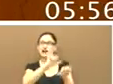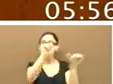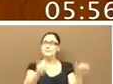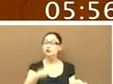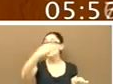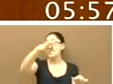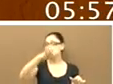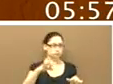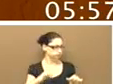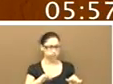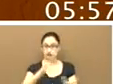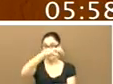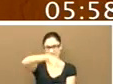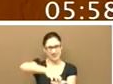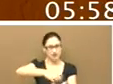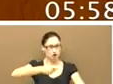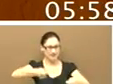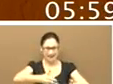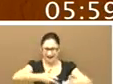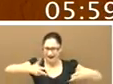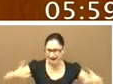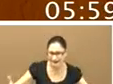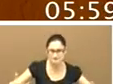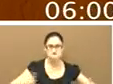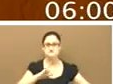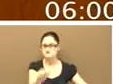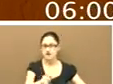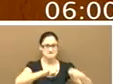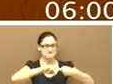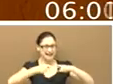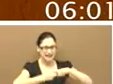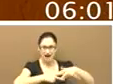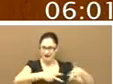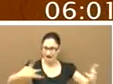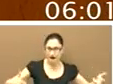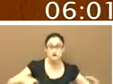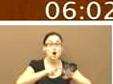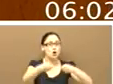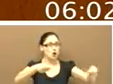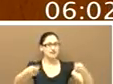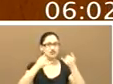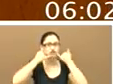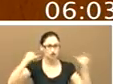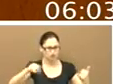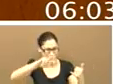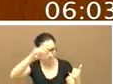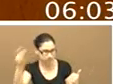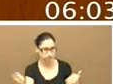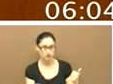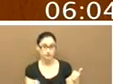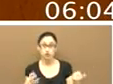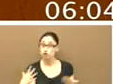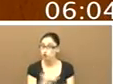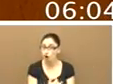hay centros comerciales grandes superficies hay supermercados hay franquicias hay comercio electrónico y todos conviven entre